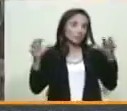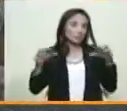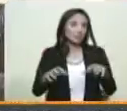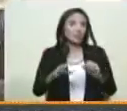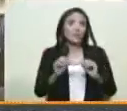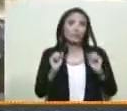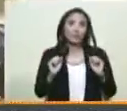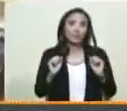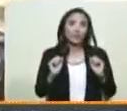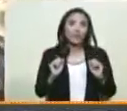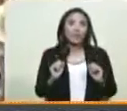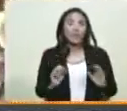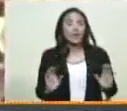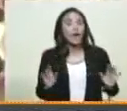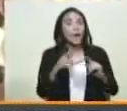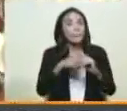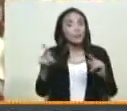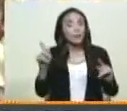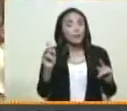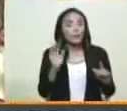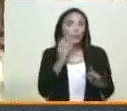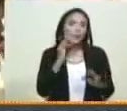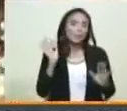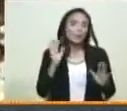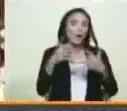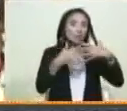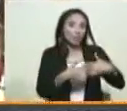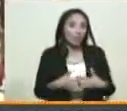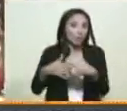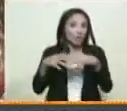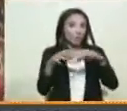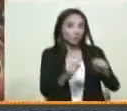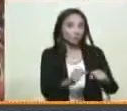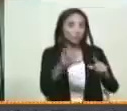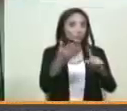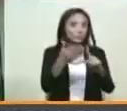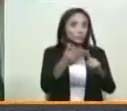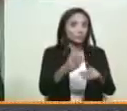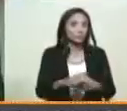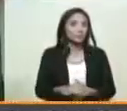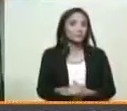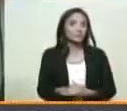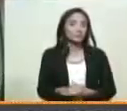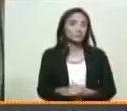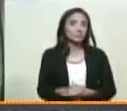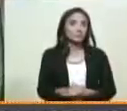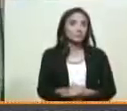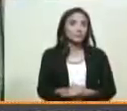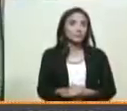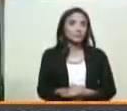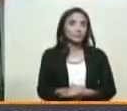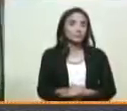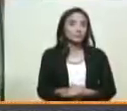Y yo le digo al imperialismo, por ahí salió el imperialismo norteamericano.